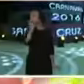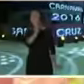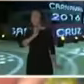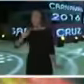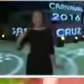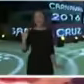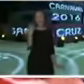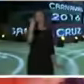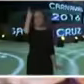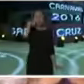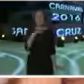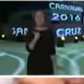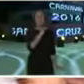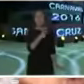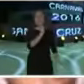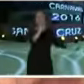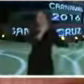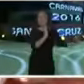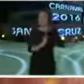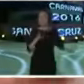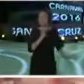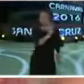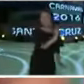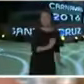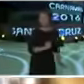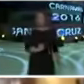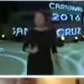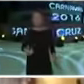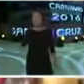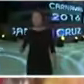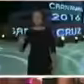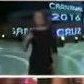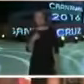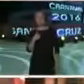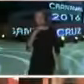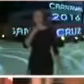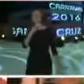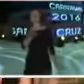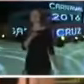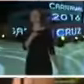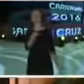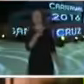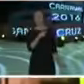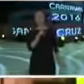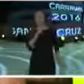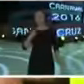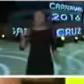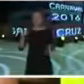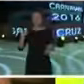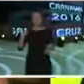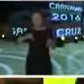dime que no hay veras. Qué pedazo de gracia. Y esa curva